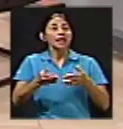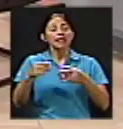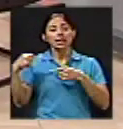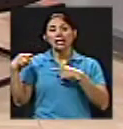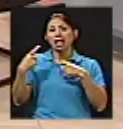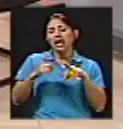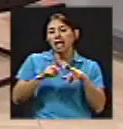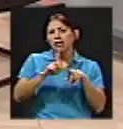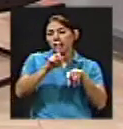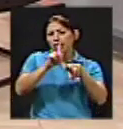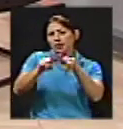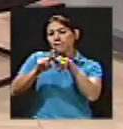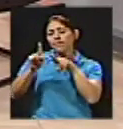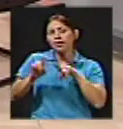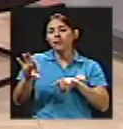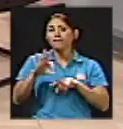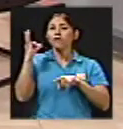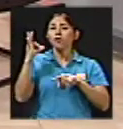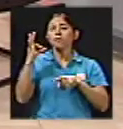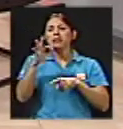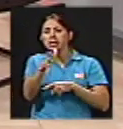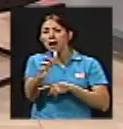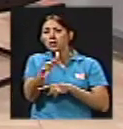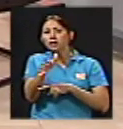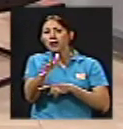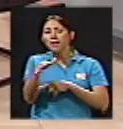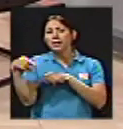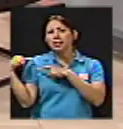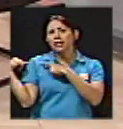años aproximadamente a